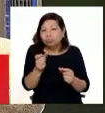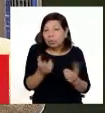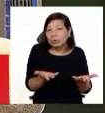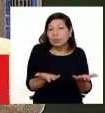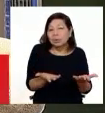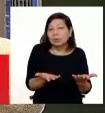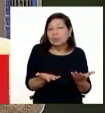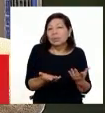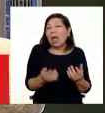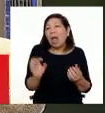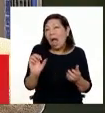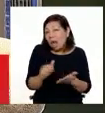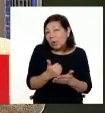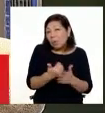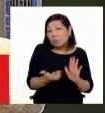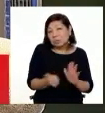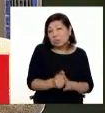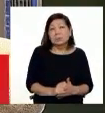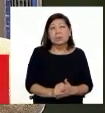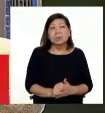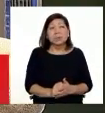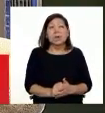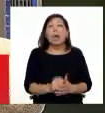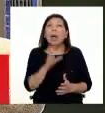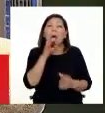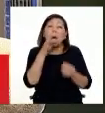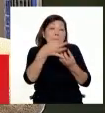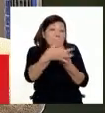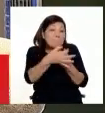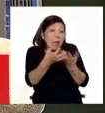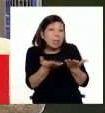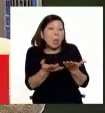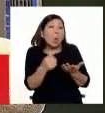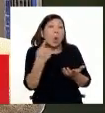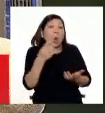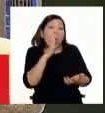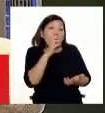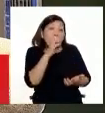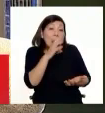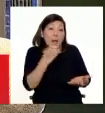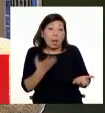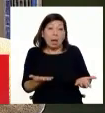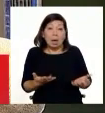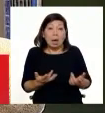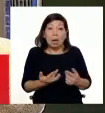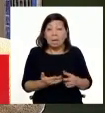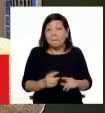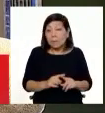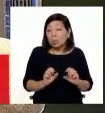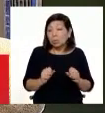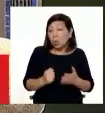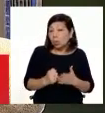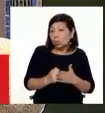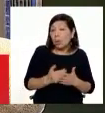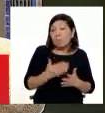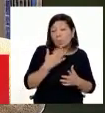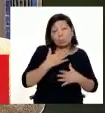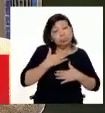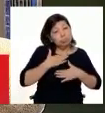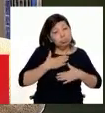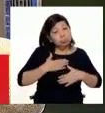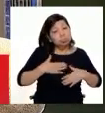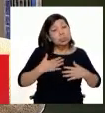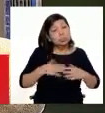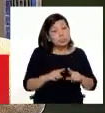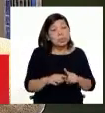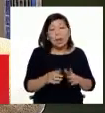¿no? Y en este caso podría ser, por ejemplo, alguna mandarina o algún jugo de naranja que tiene además de calcio y magnesio y va a ayudar a relajar de alguna manera el